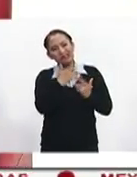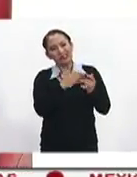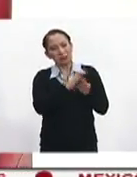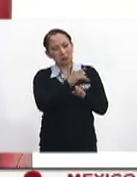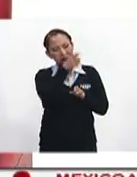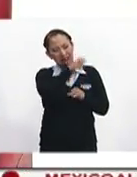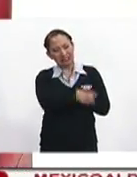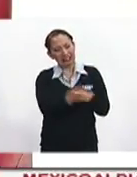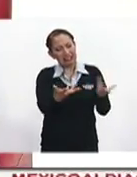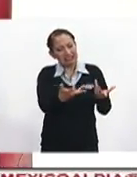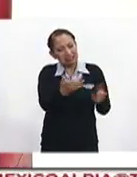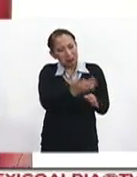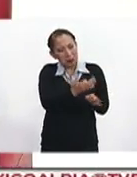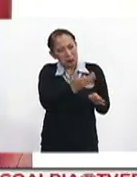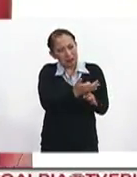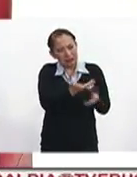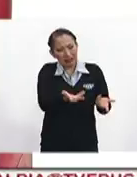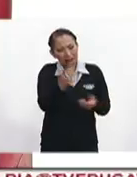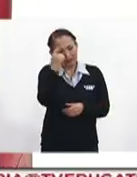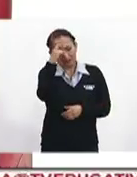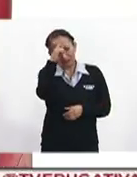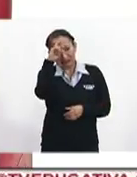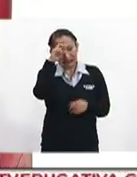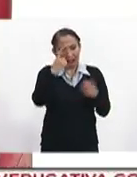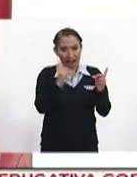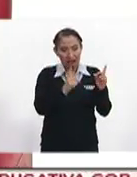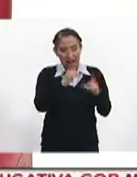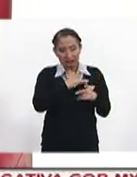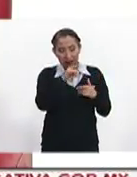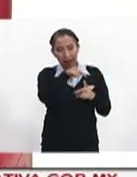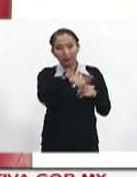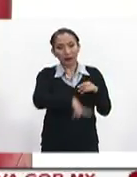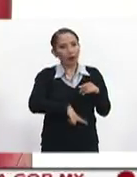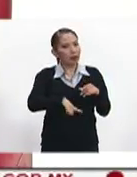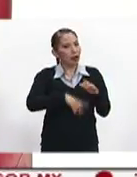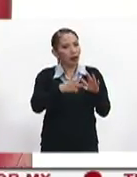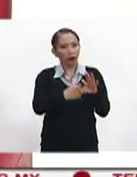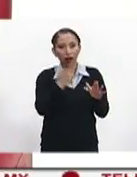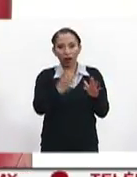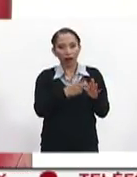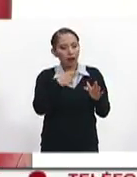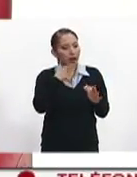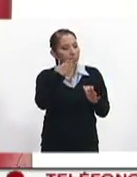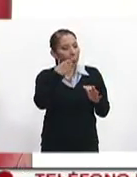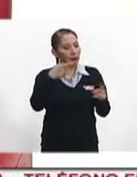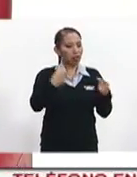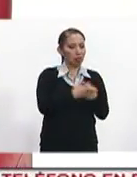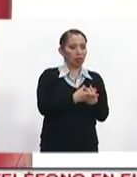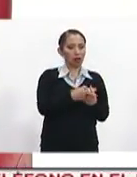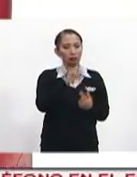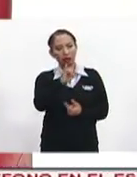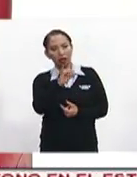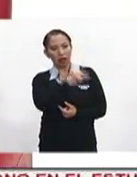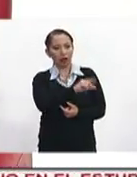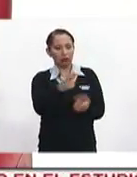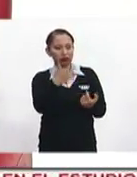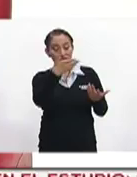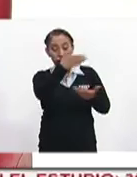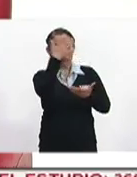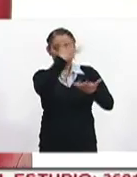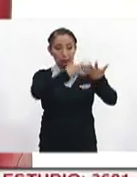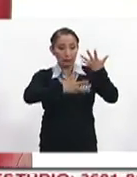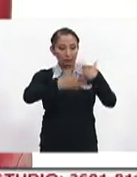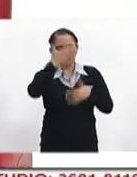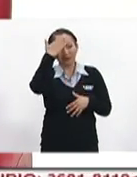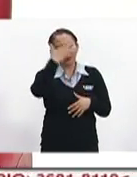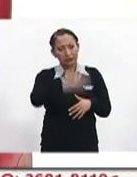qué exactamente en este momento, porque también vemos, es un gobierno que constantemente da señales contradictorias. Sabemos